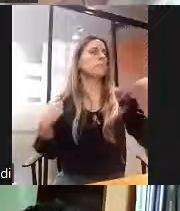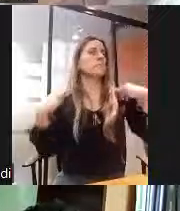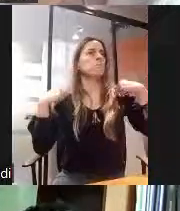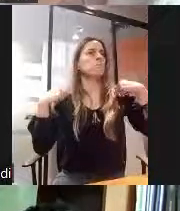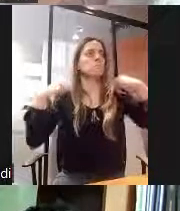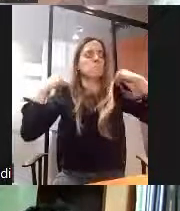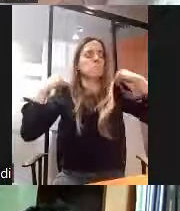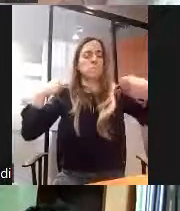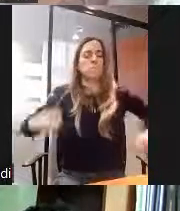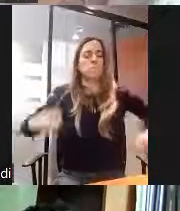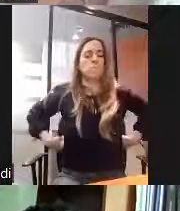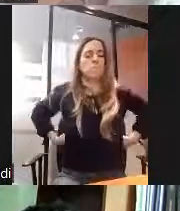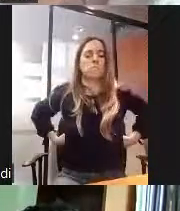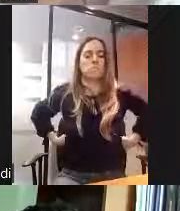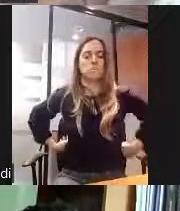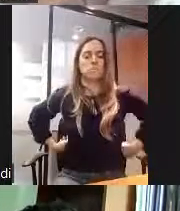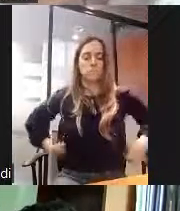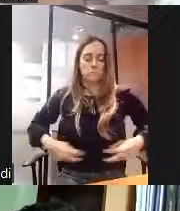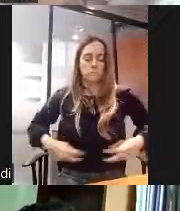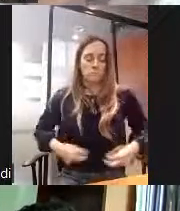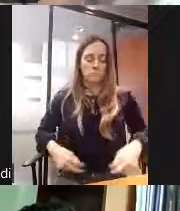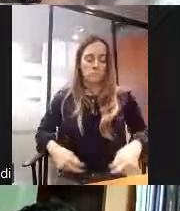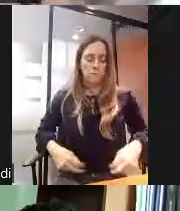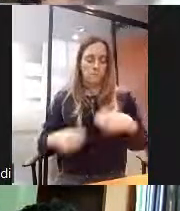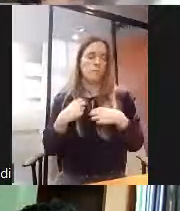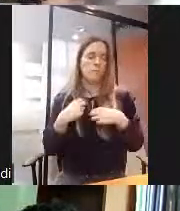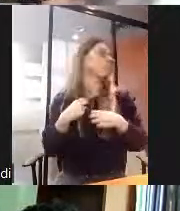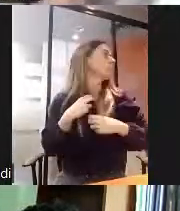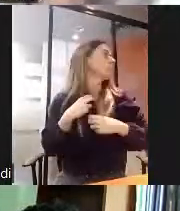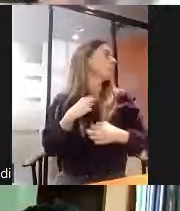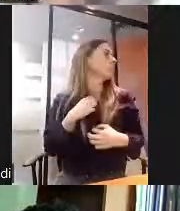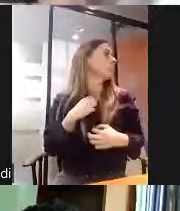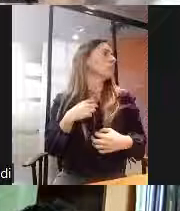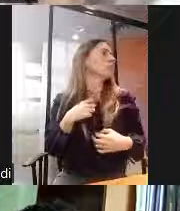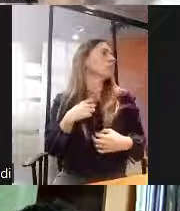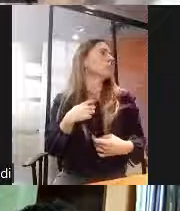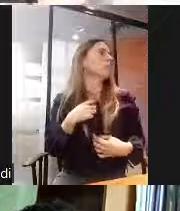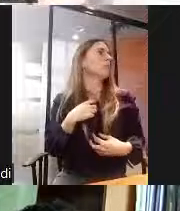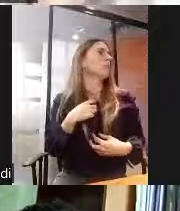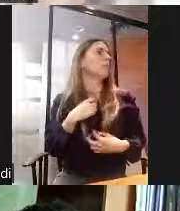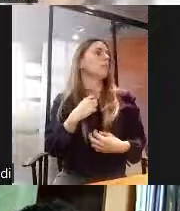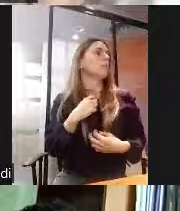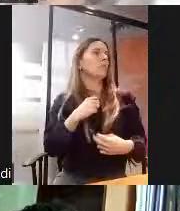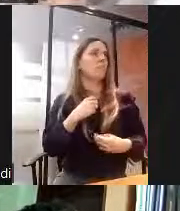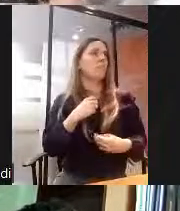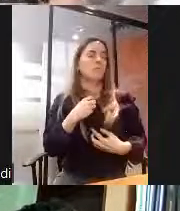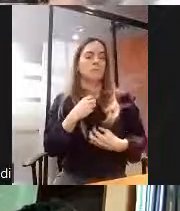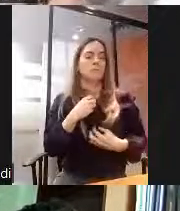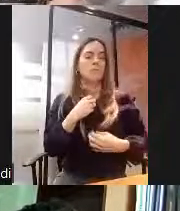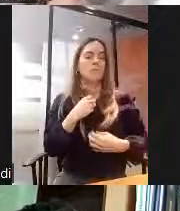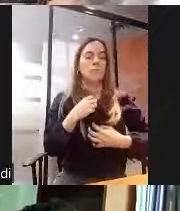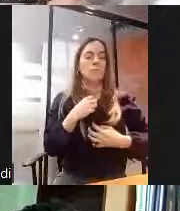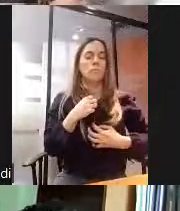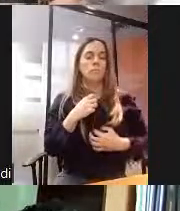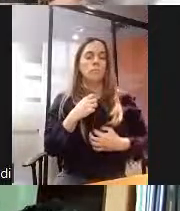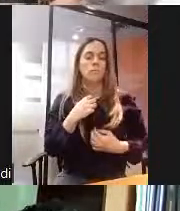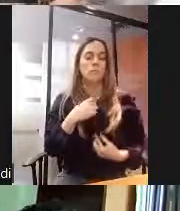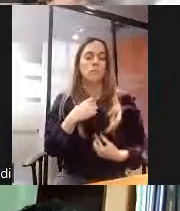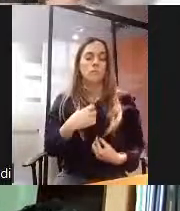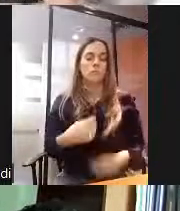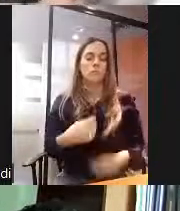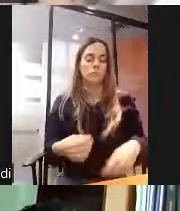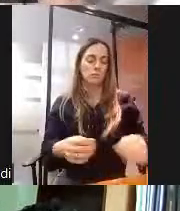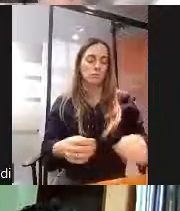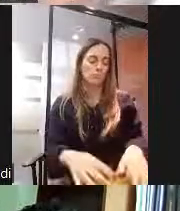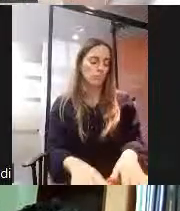conceptualizar un buen trabajo de prevención para poder tomar los primeros síntomas del